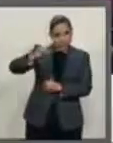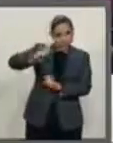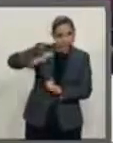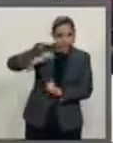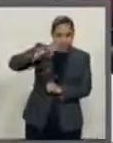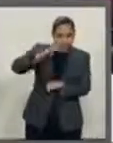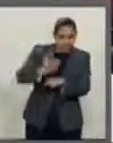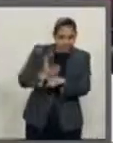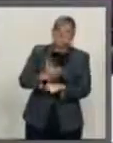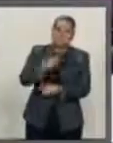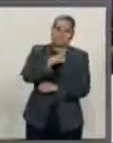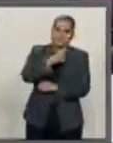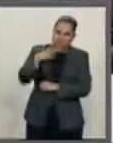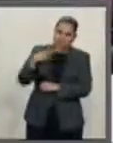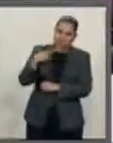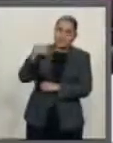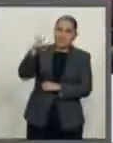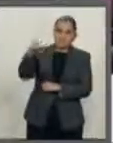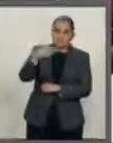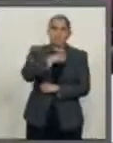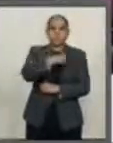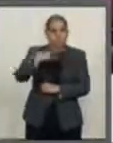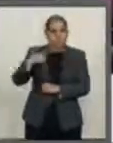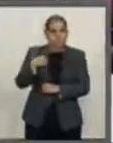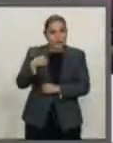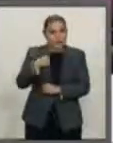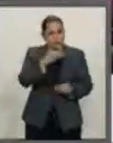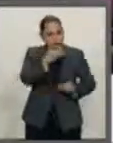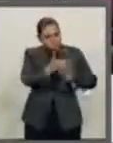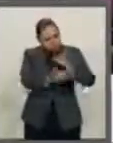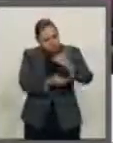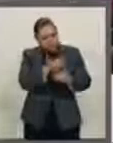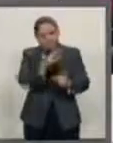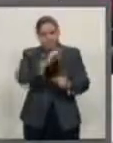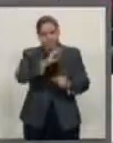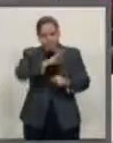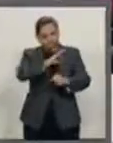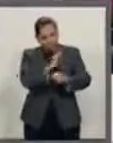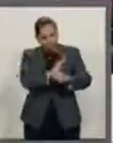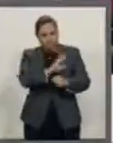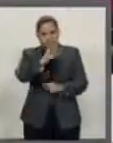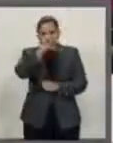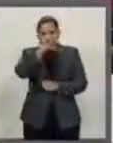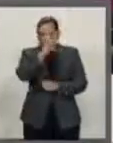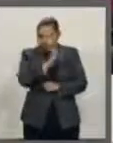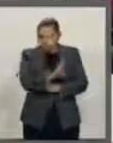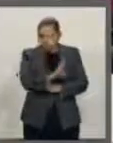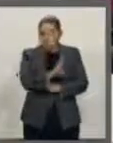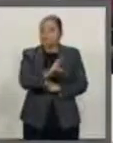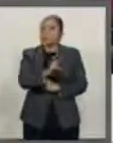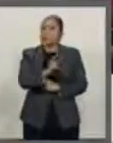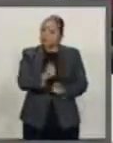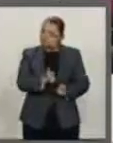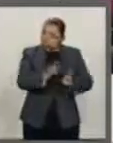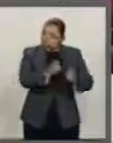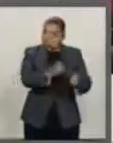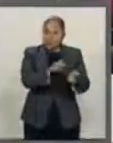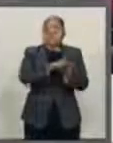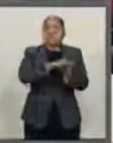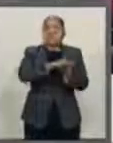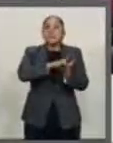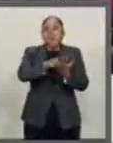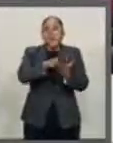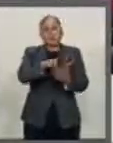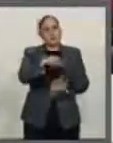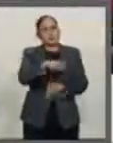de promover, respetar, proteger, garantizar los derechos humanos de